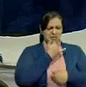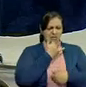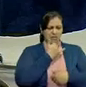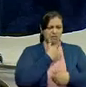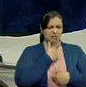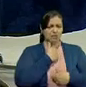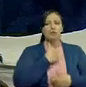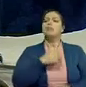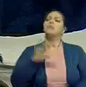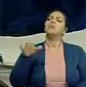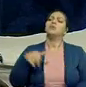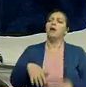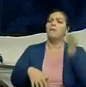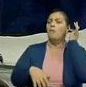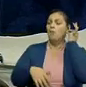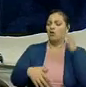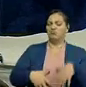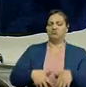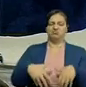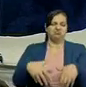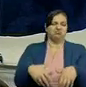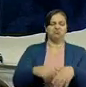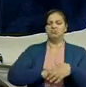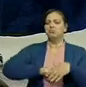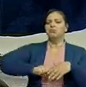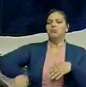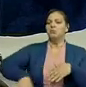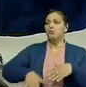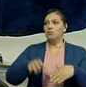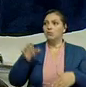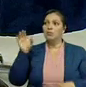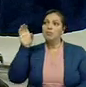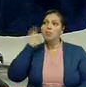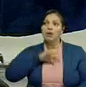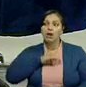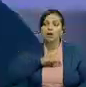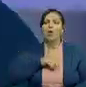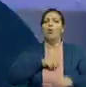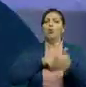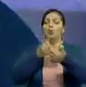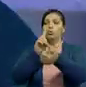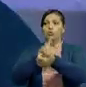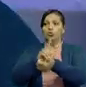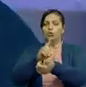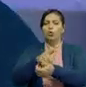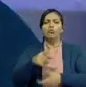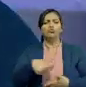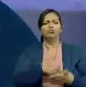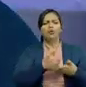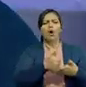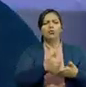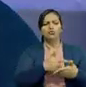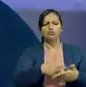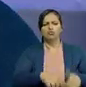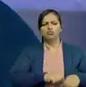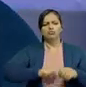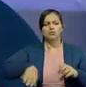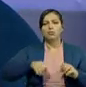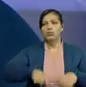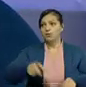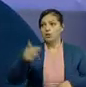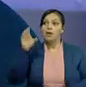pecado el que se lo practica, sino también quienes coadyuvan a que eso sea posible. Bueno, lo que pasa es que también, así como en un delito, hay también personas que